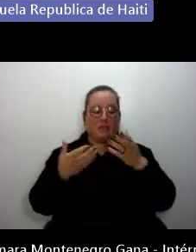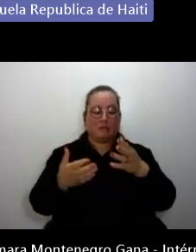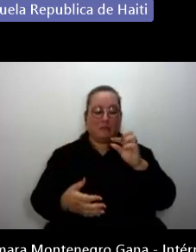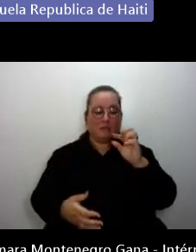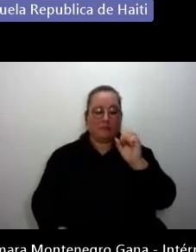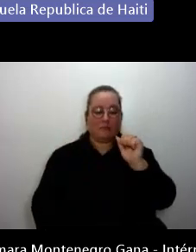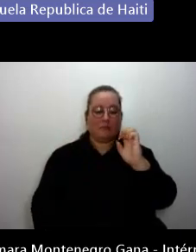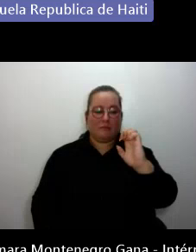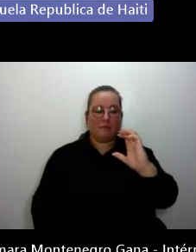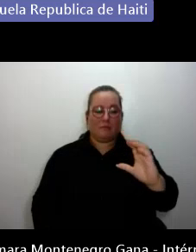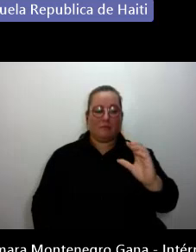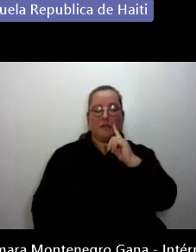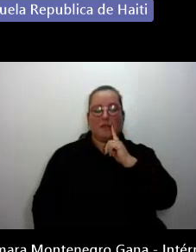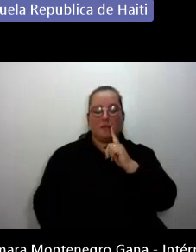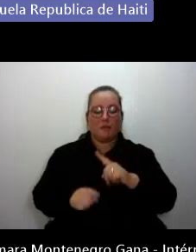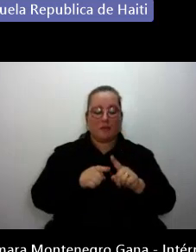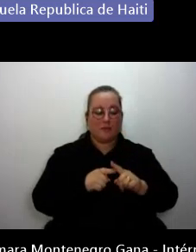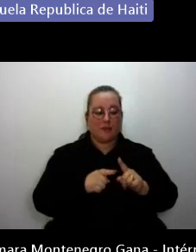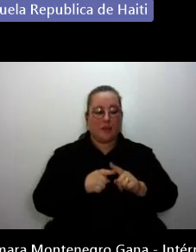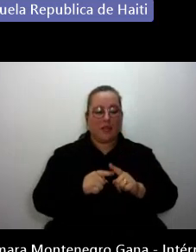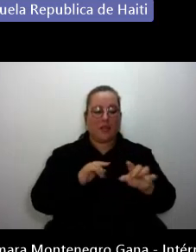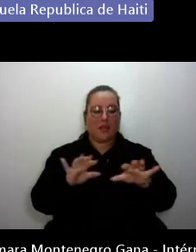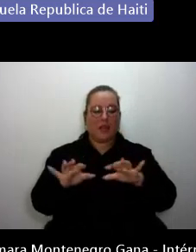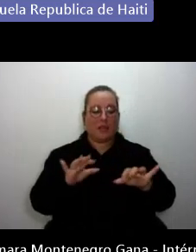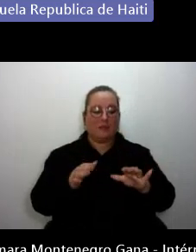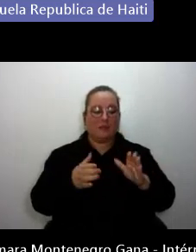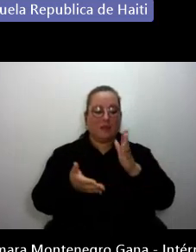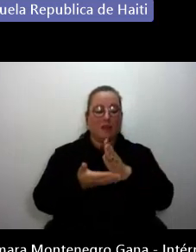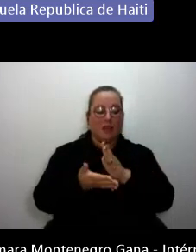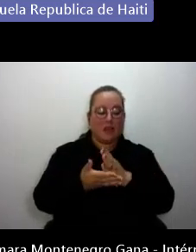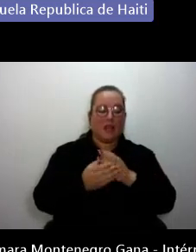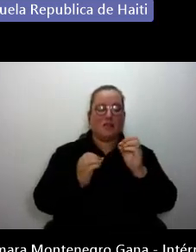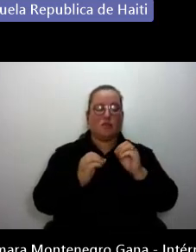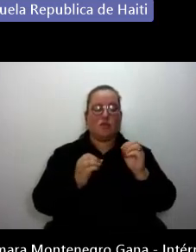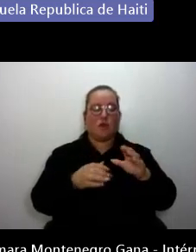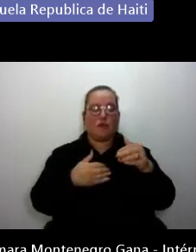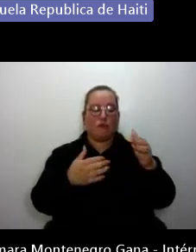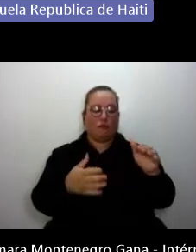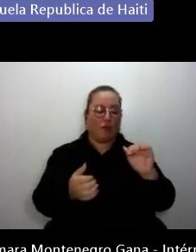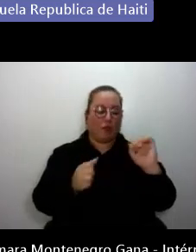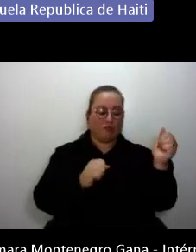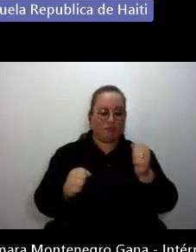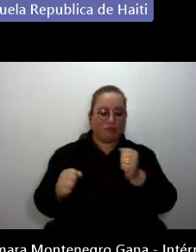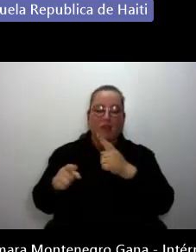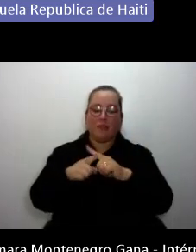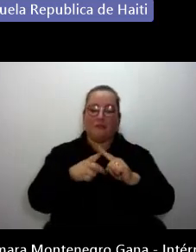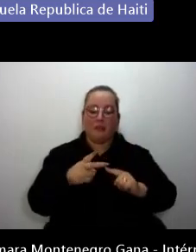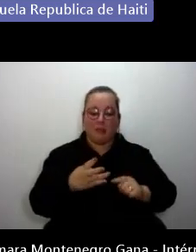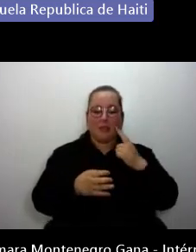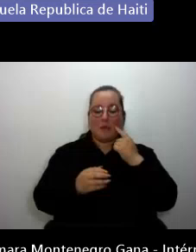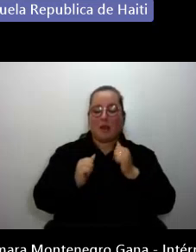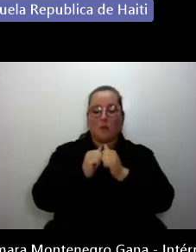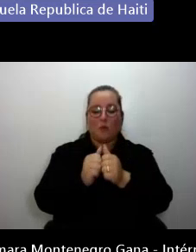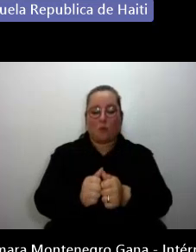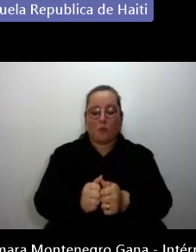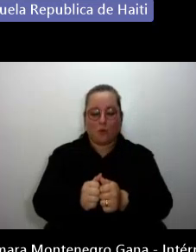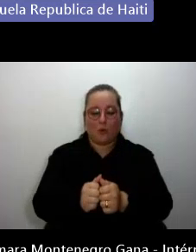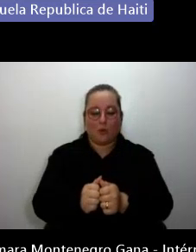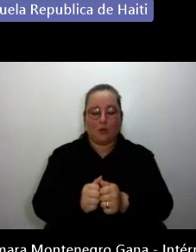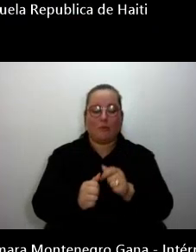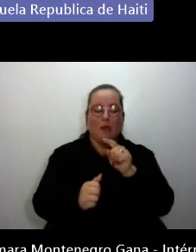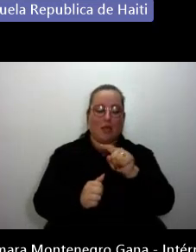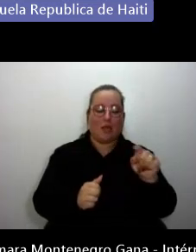vamos dividiendo las tareas ya sea dentro de la sala de clases o en el patio o donde nosotros podamos después llevar al estudiante para que se pueda